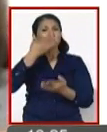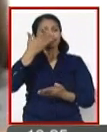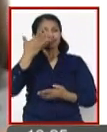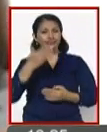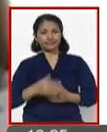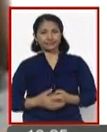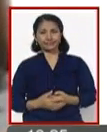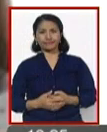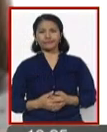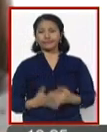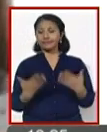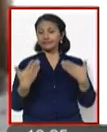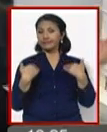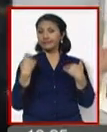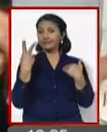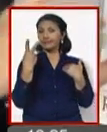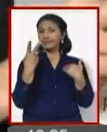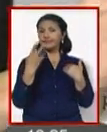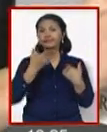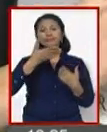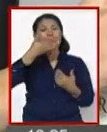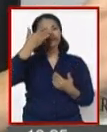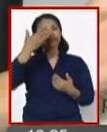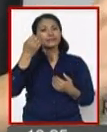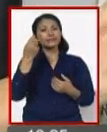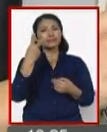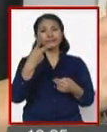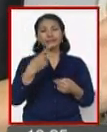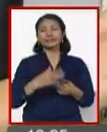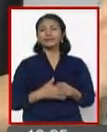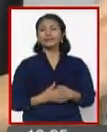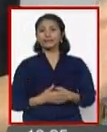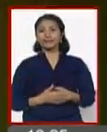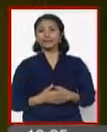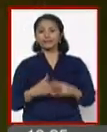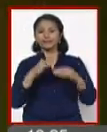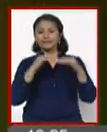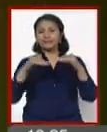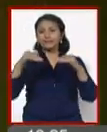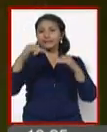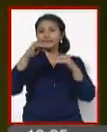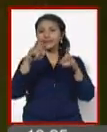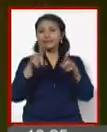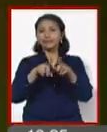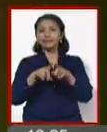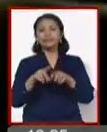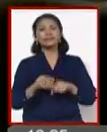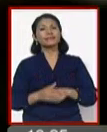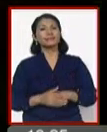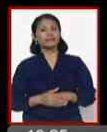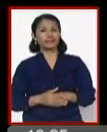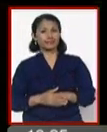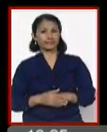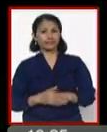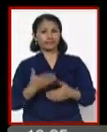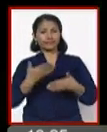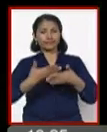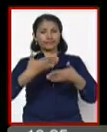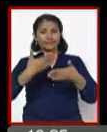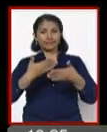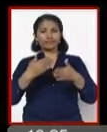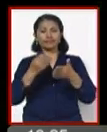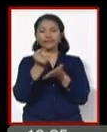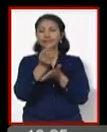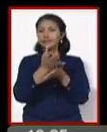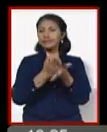olores. Tenemos dos cintillas olfatorias que decusan por aquí, arribita, del frontal un poco más atrás.